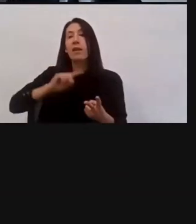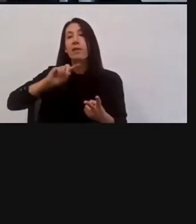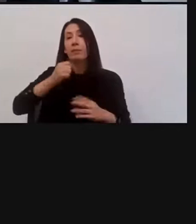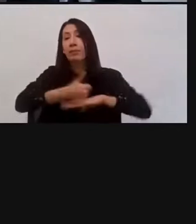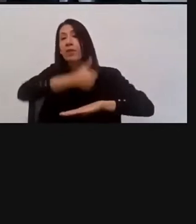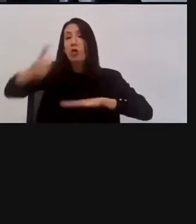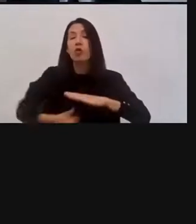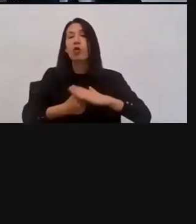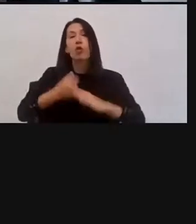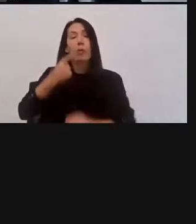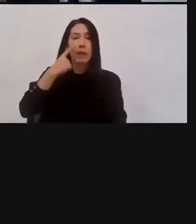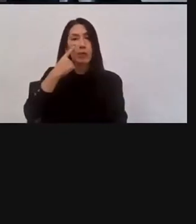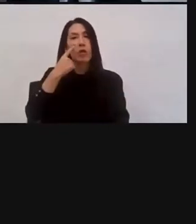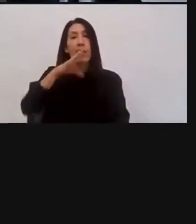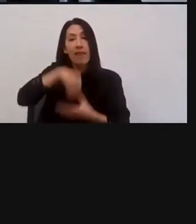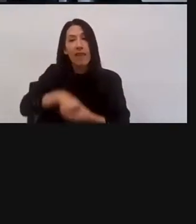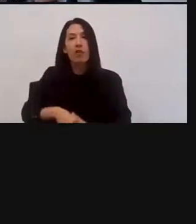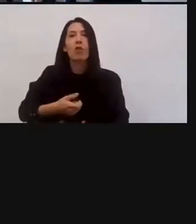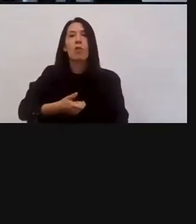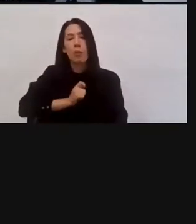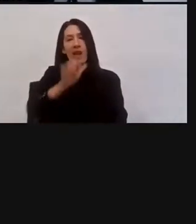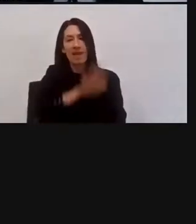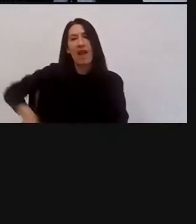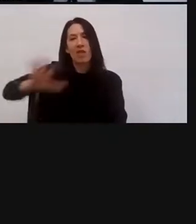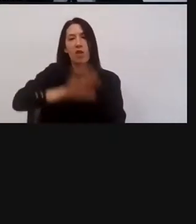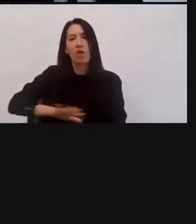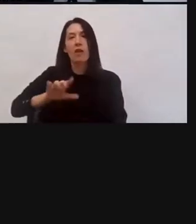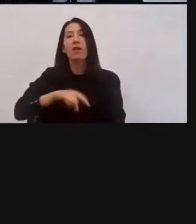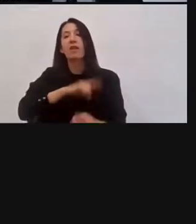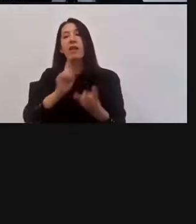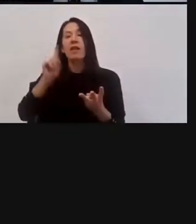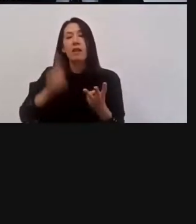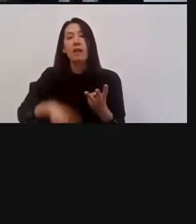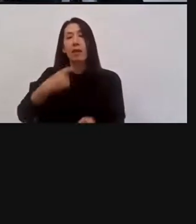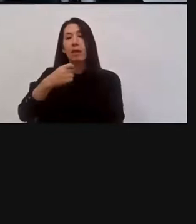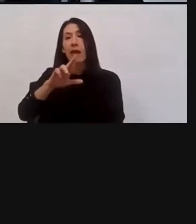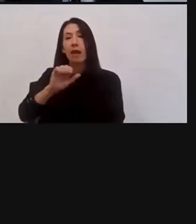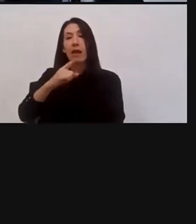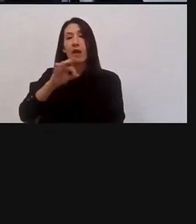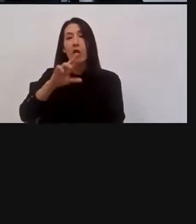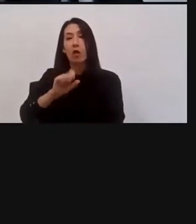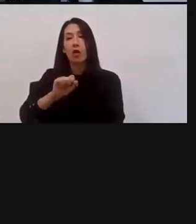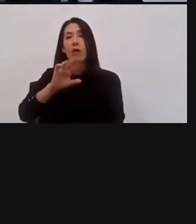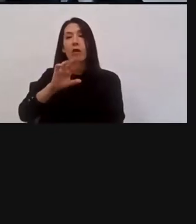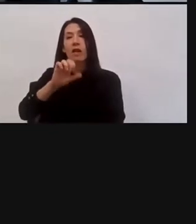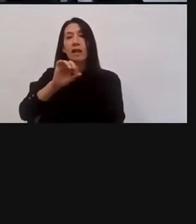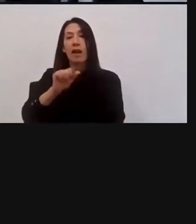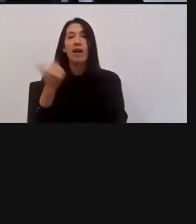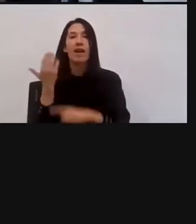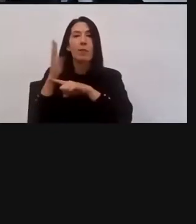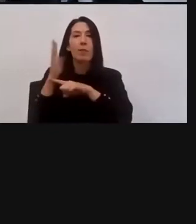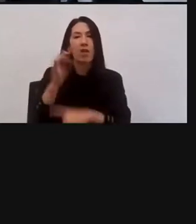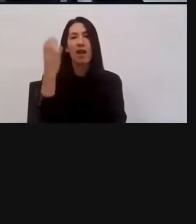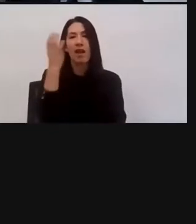Cuerpo Nacional de Policía Nacional, y con Gregorio Sarabia, en representación del CERMI